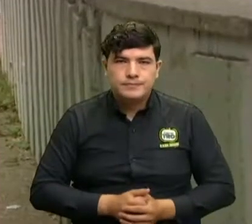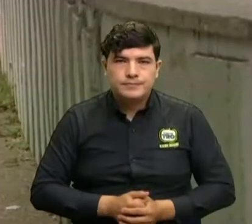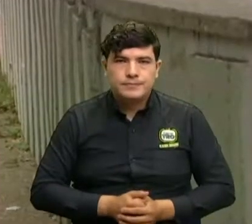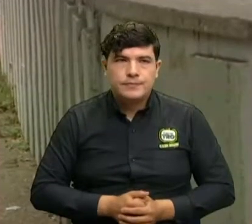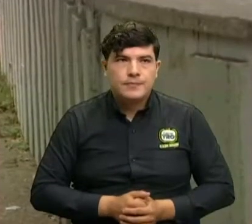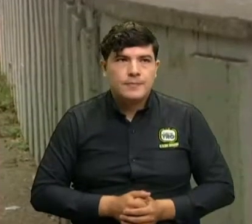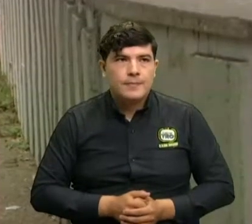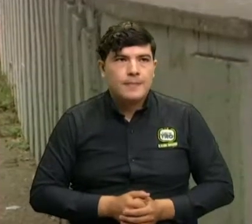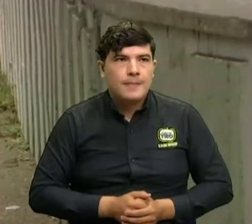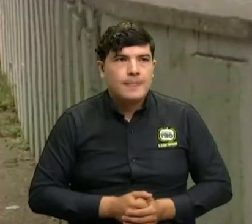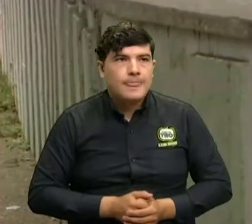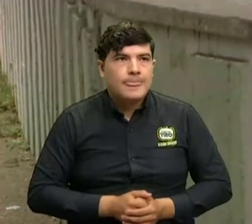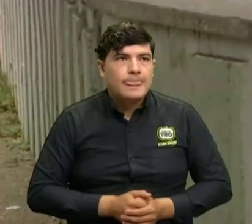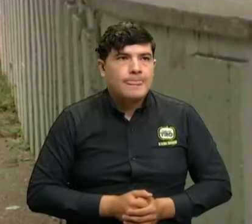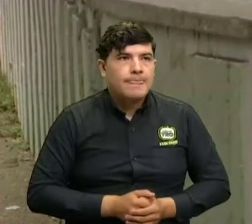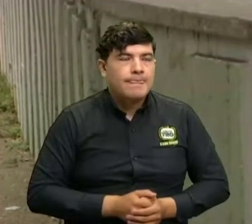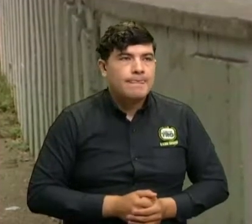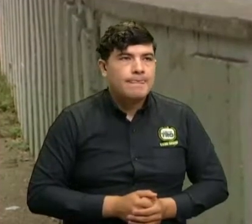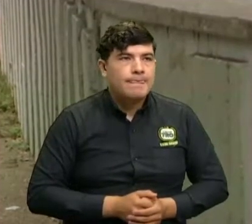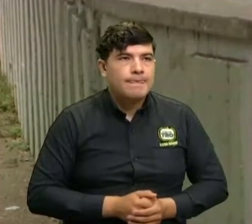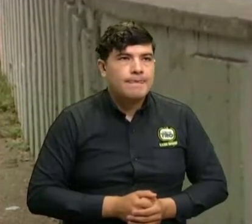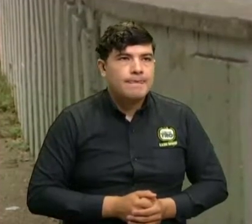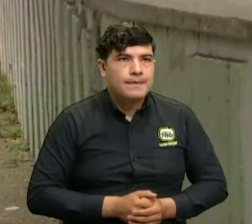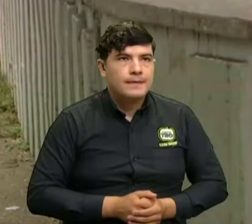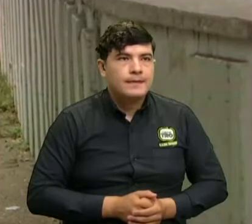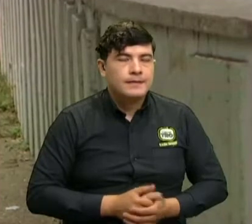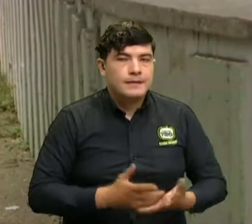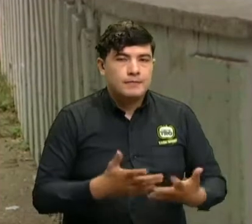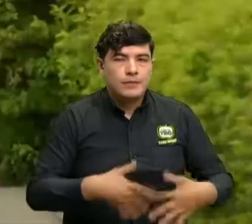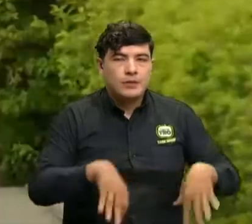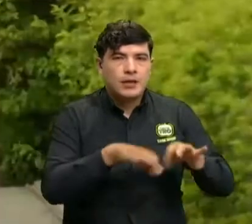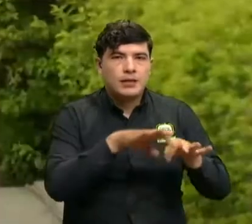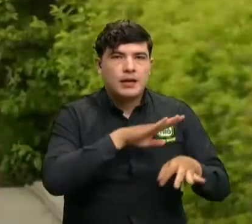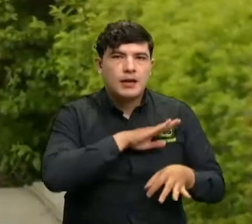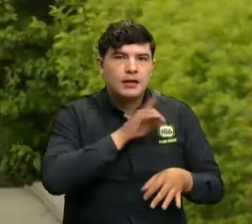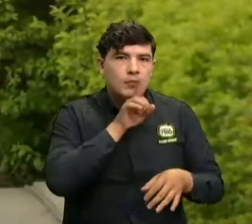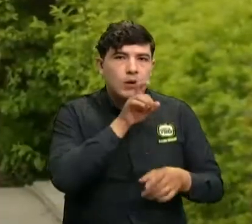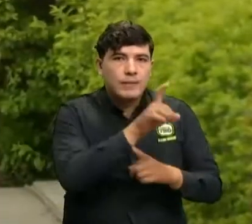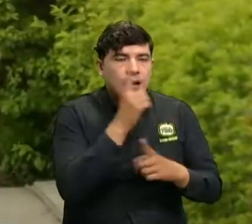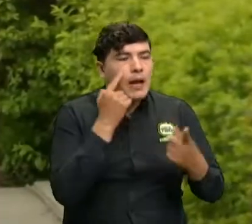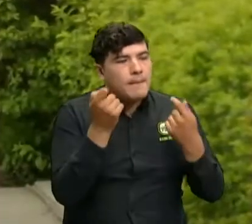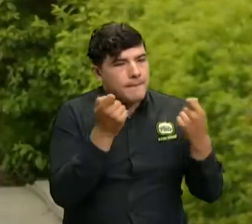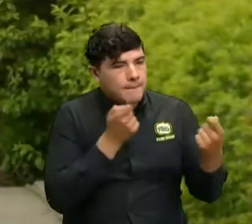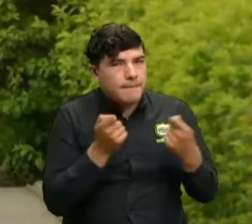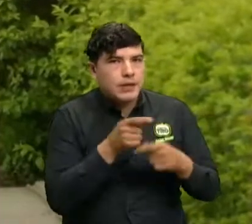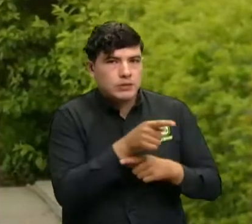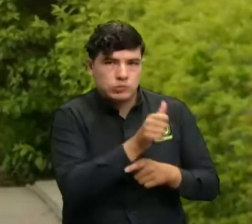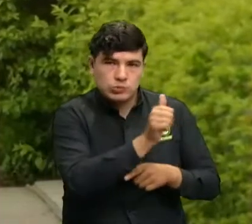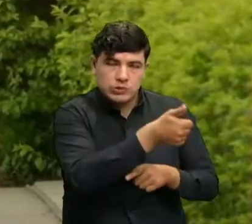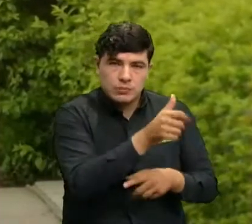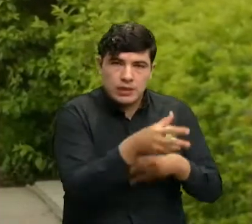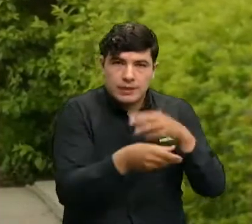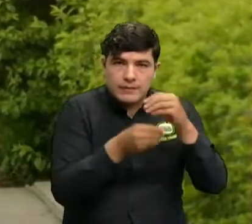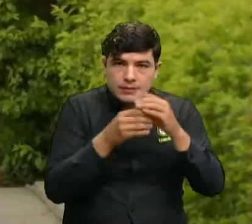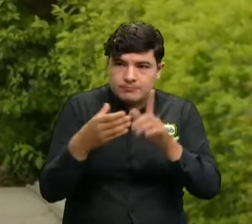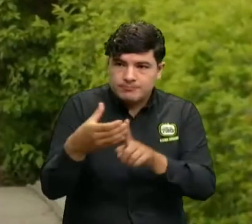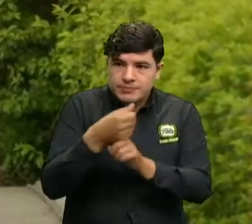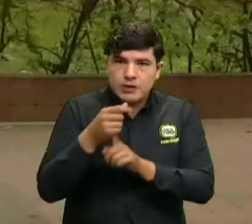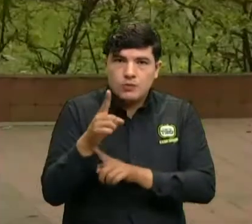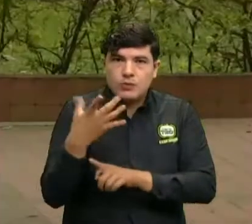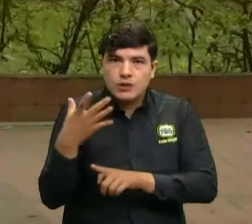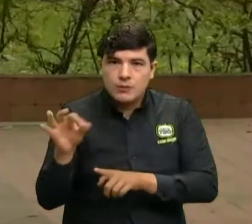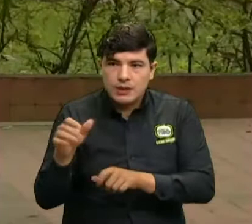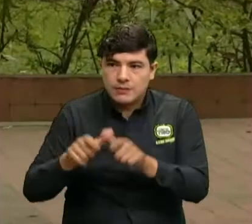las zonas azules y no una tercera empresa. Así, se pueden generar más de 150 empleos, especialmente para